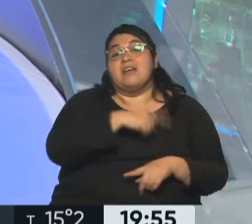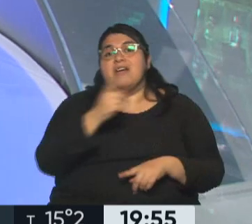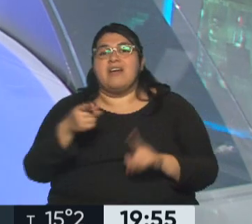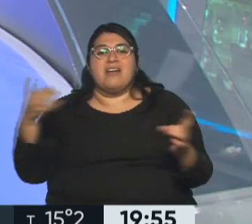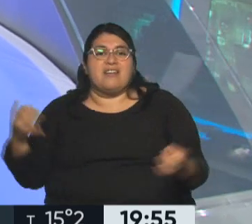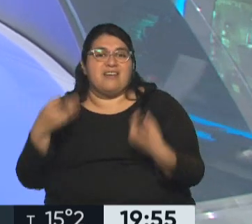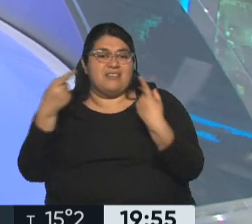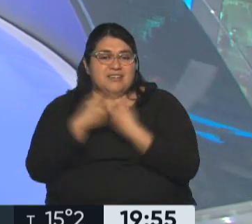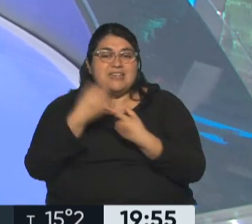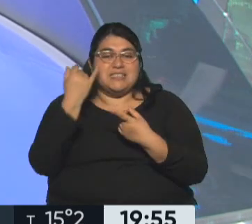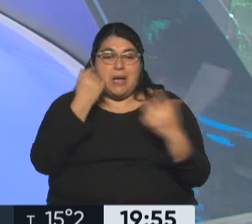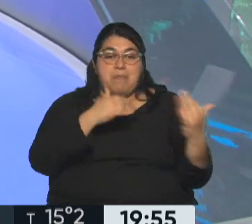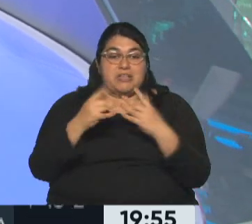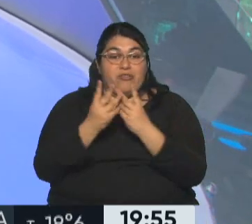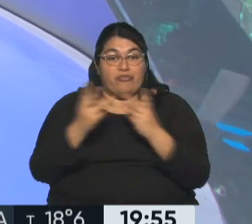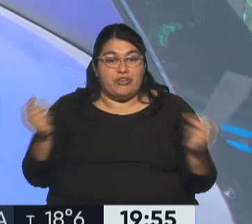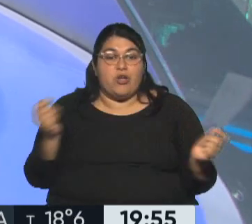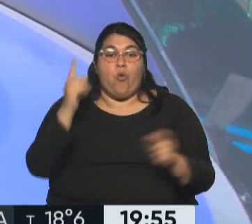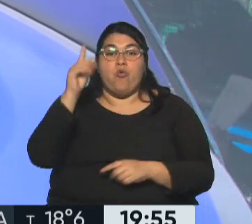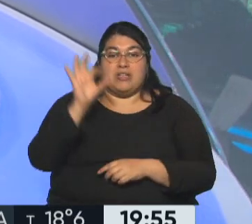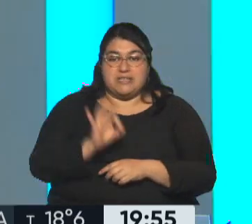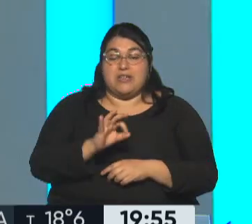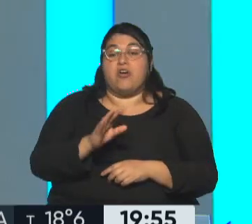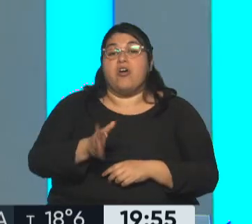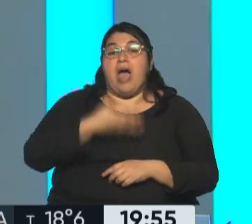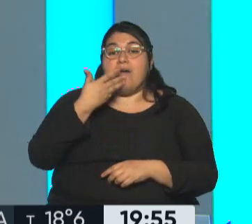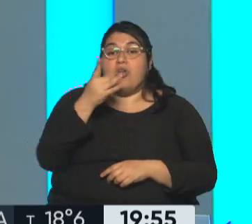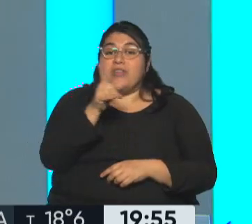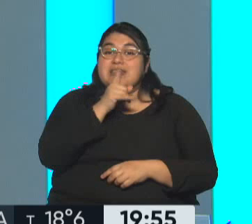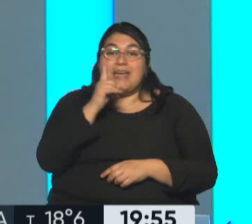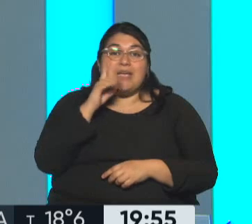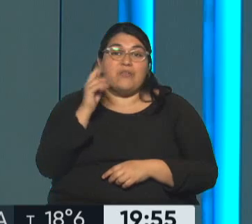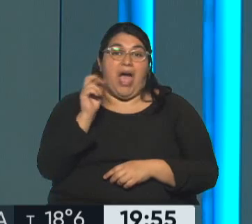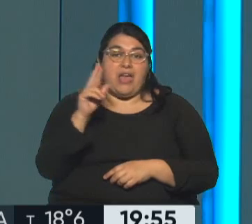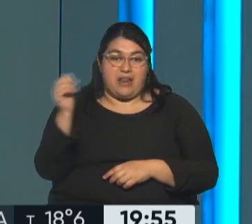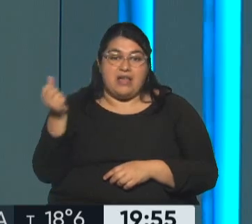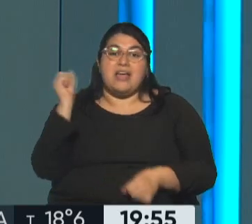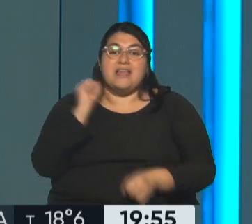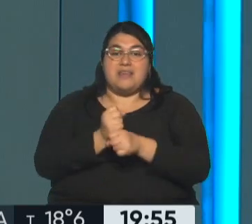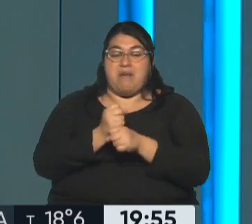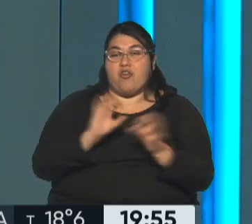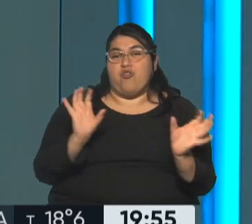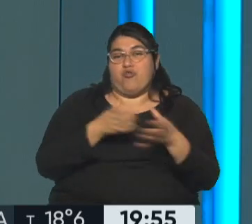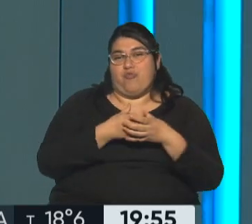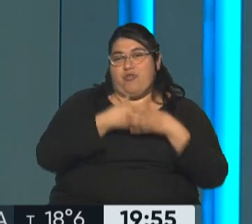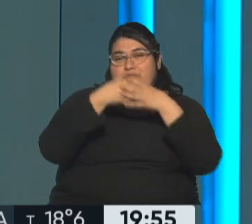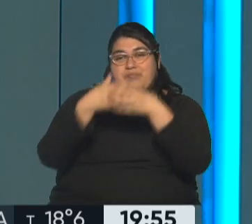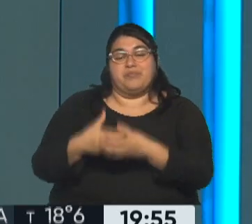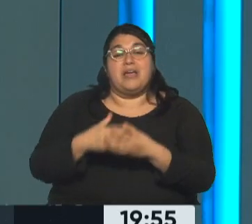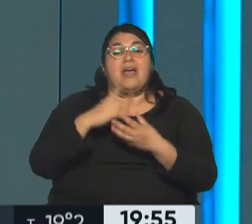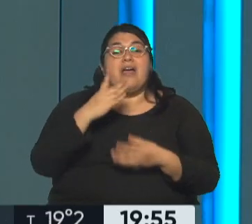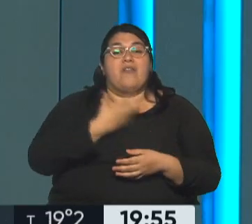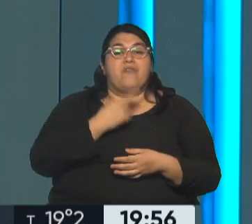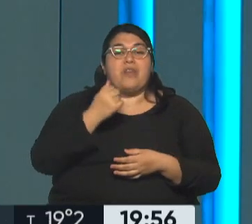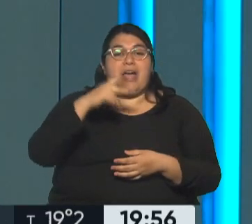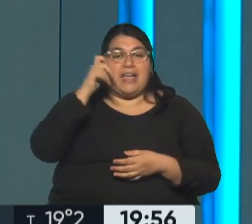Sí. Porque terminado el partido, después del 1-0 de Boca, habló el técnico Ibarra, que está contentísimo. El claro. trabajo de Fernando Fracchelli allí en la Bombonera, y escuchamos al